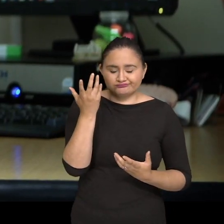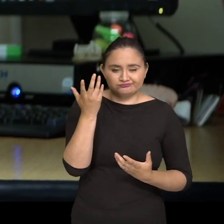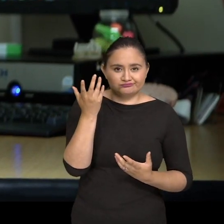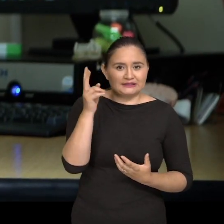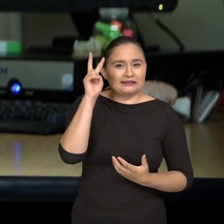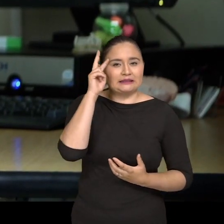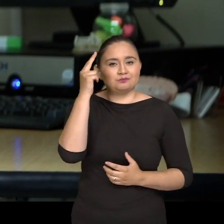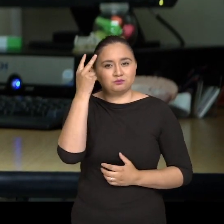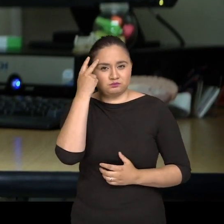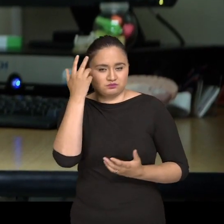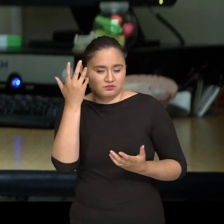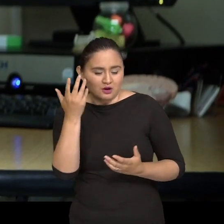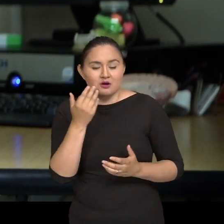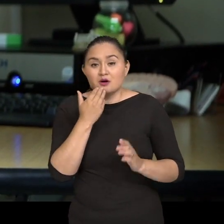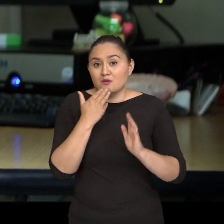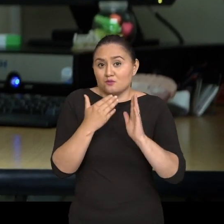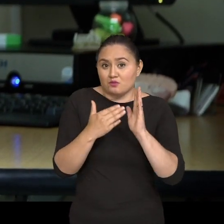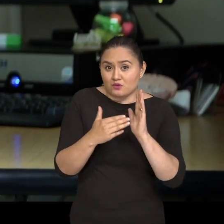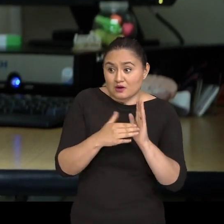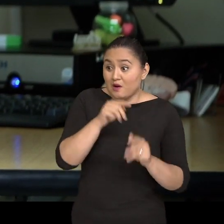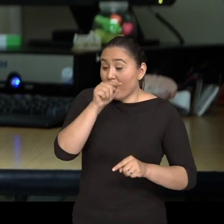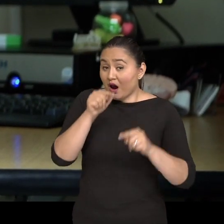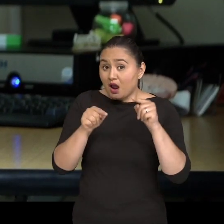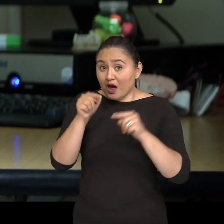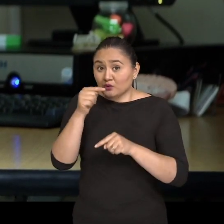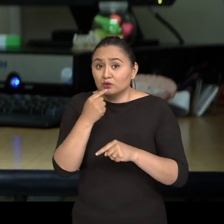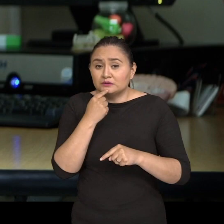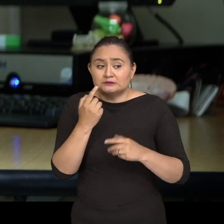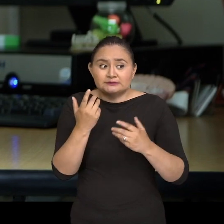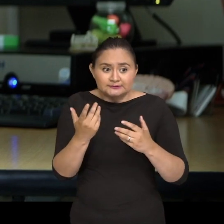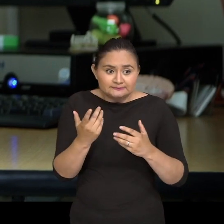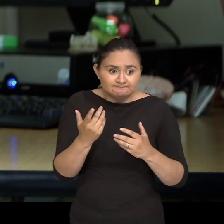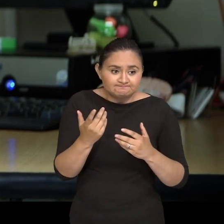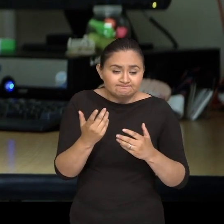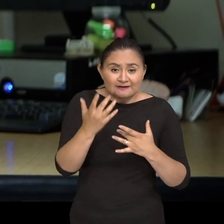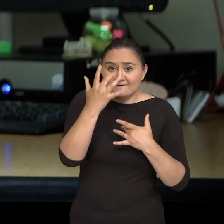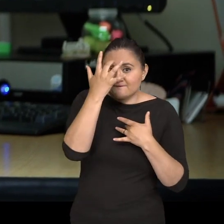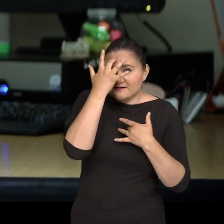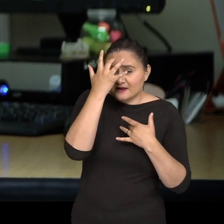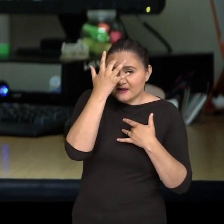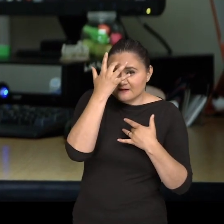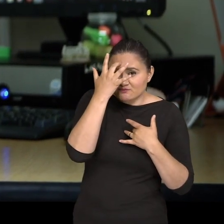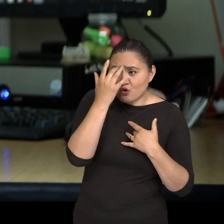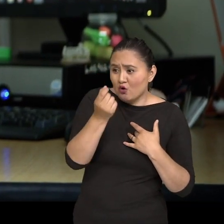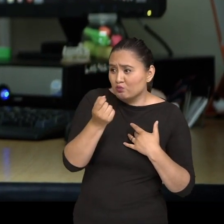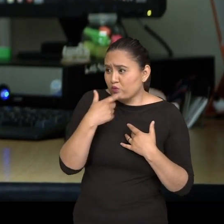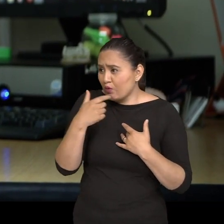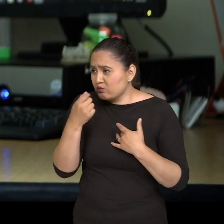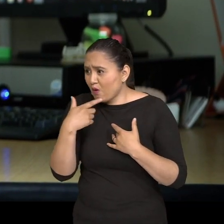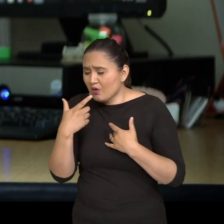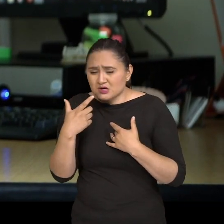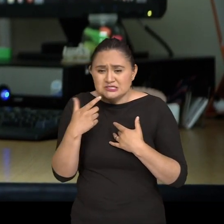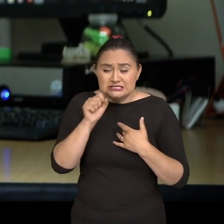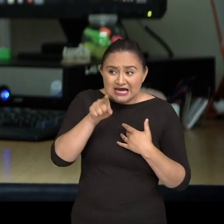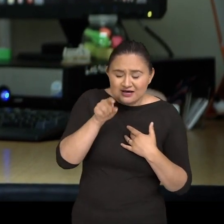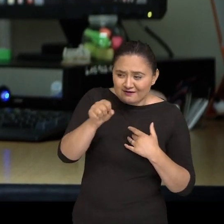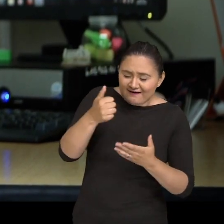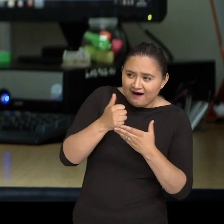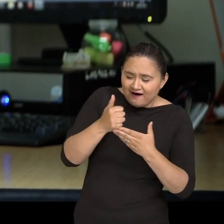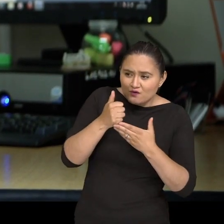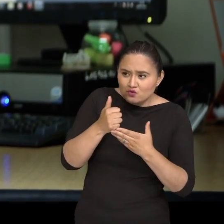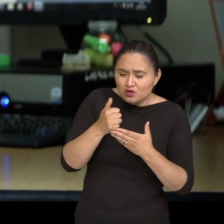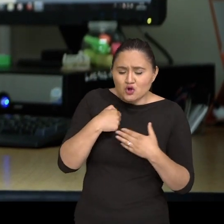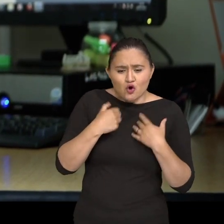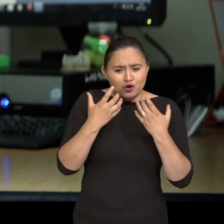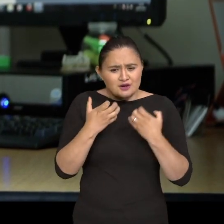ideas de tipo irracional es básicamente esta sería una vez una de éste un tipo